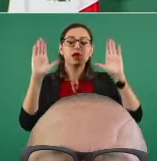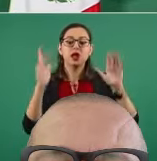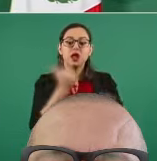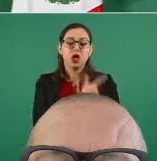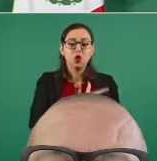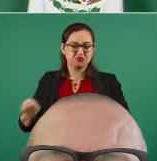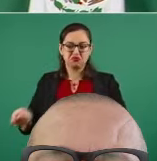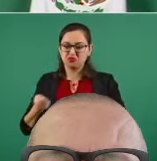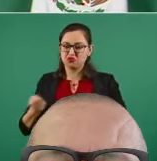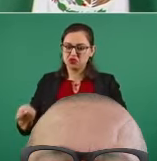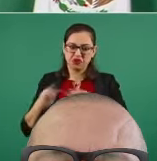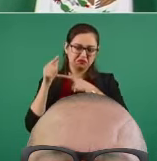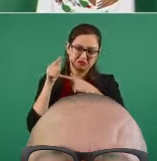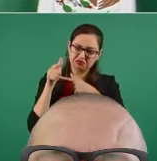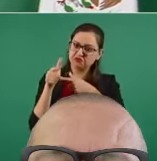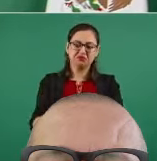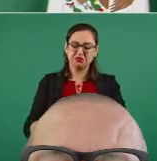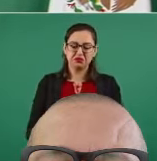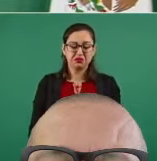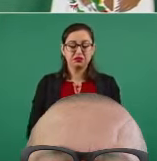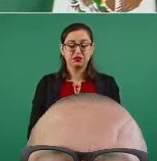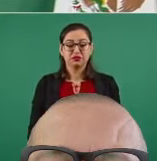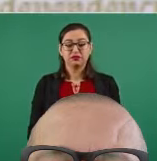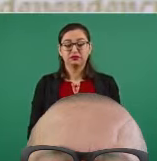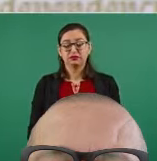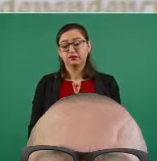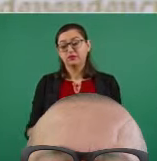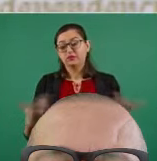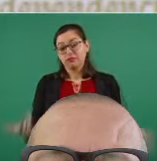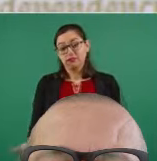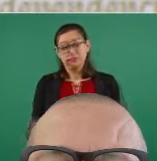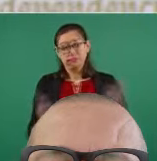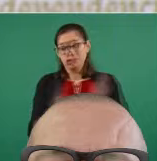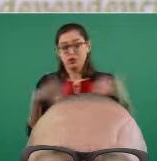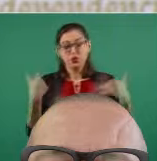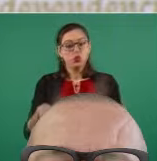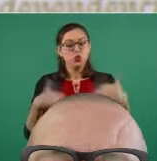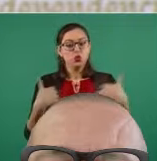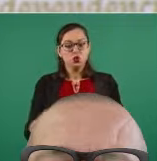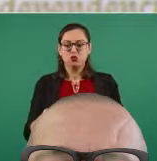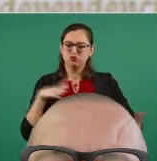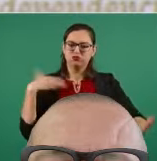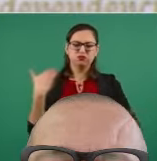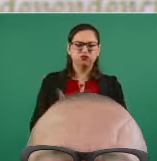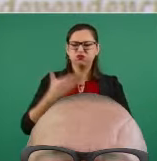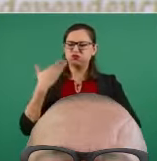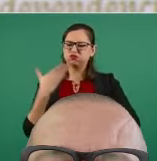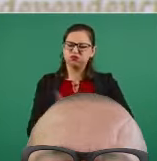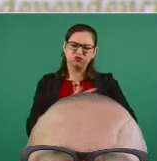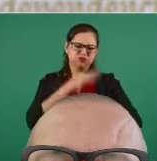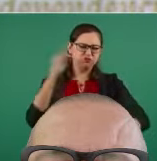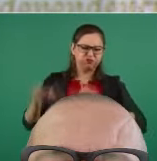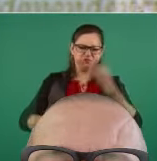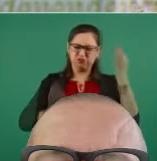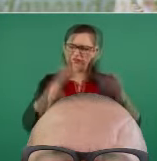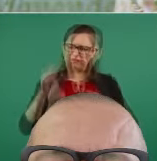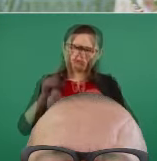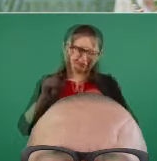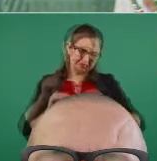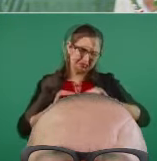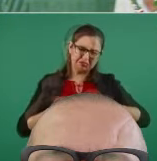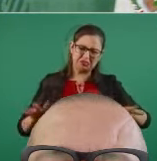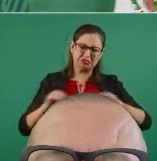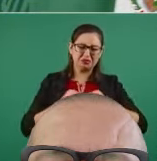Vargas Llosa, otros escritores, la prensa, el país, programas de radio, de televisión en España,